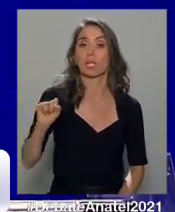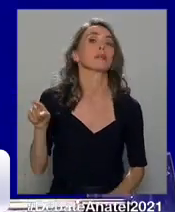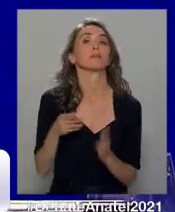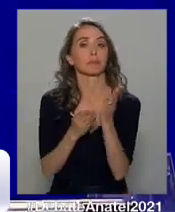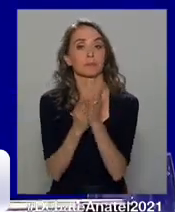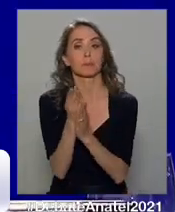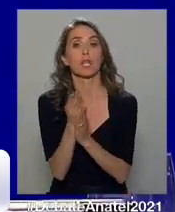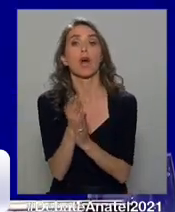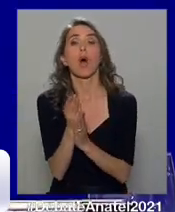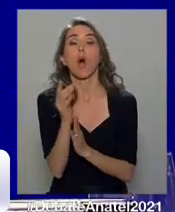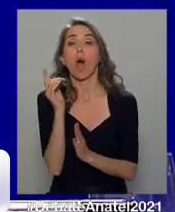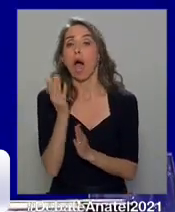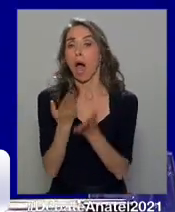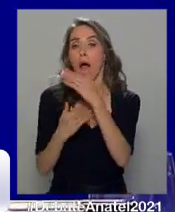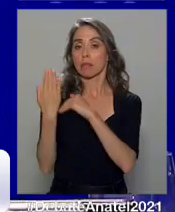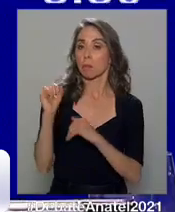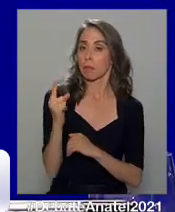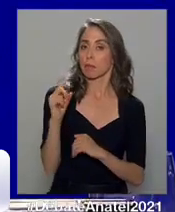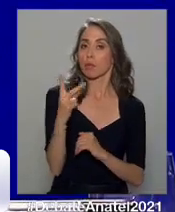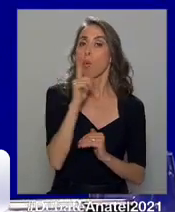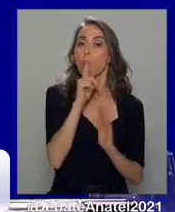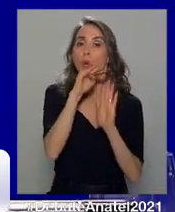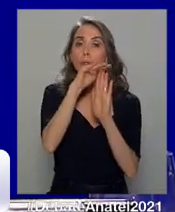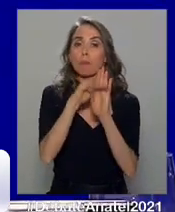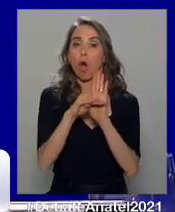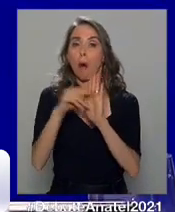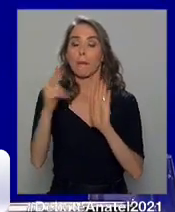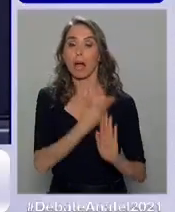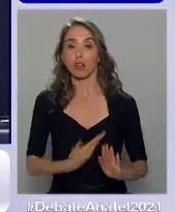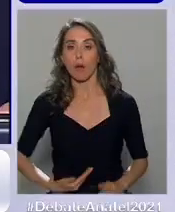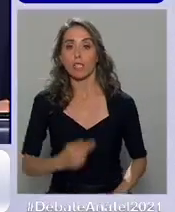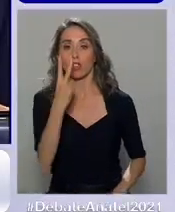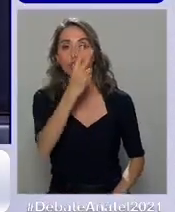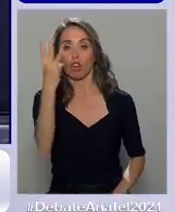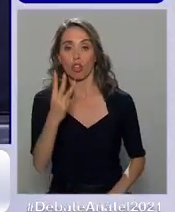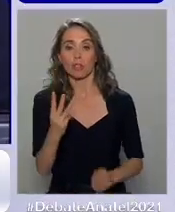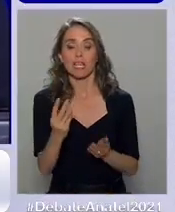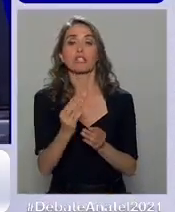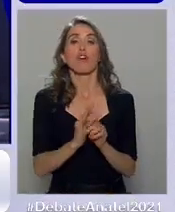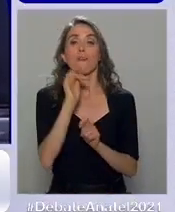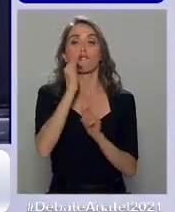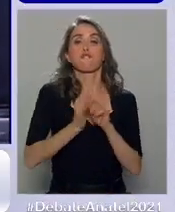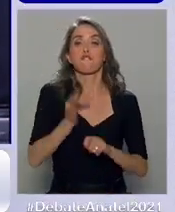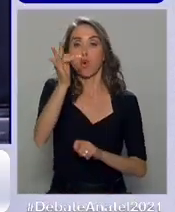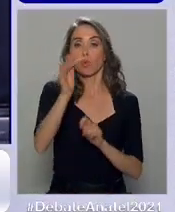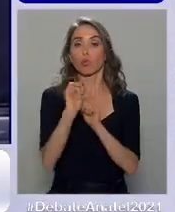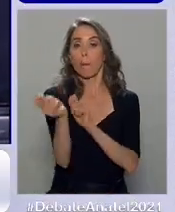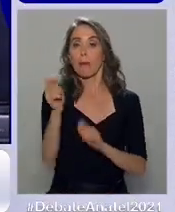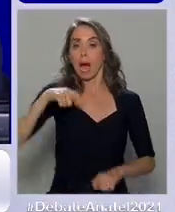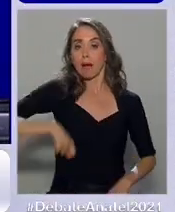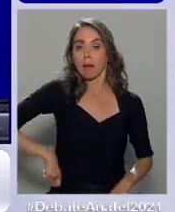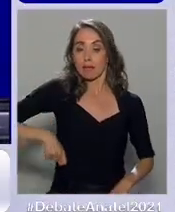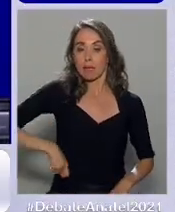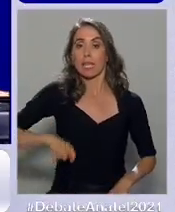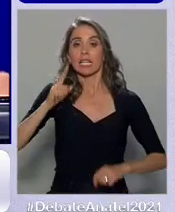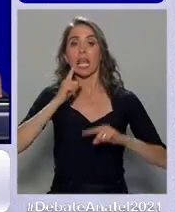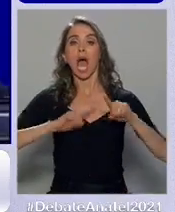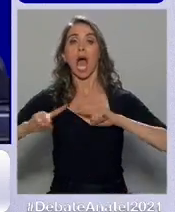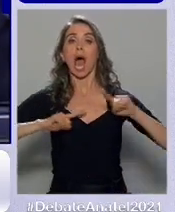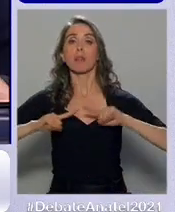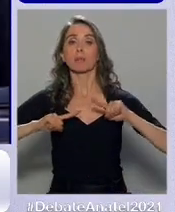En su último programa, usted habla y plantea que 2/3 de las cotizaciones futuras será administrado por un